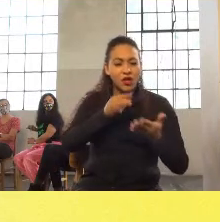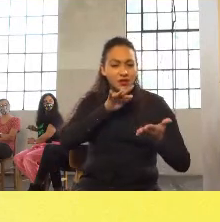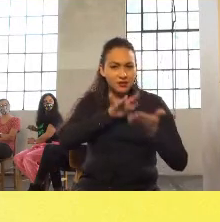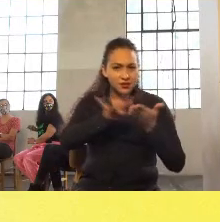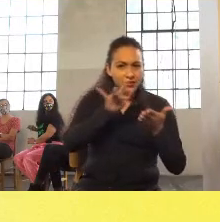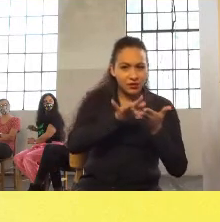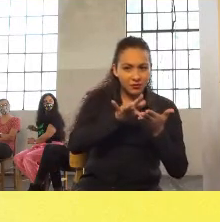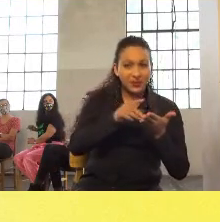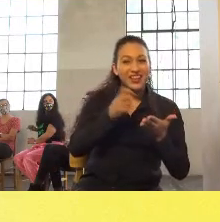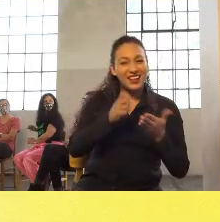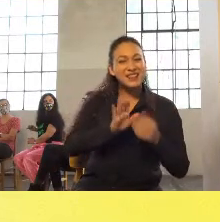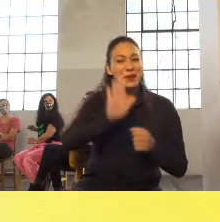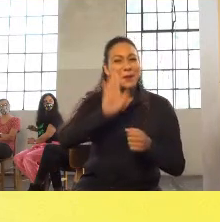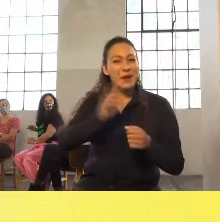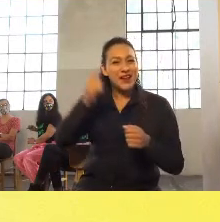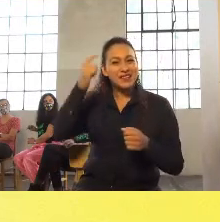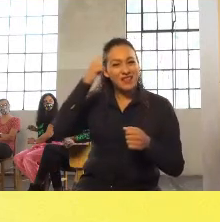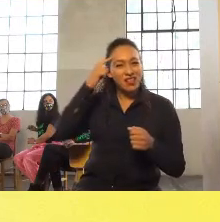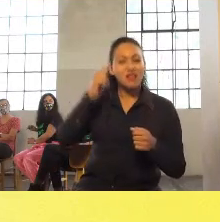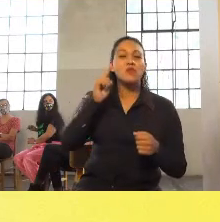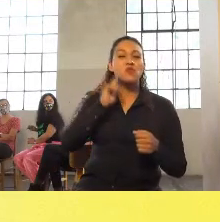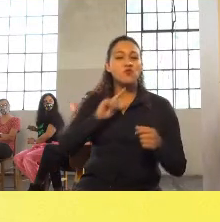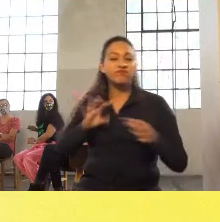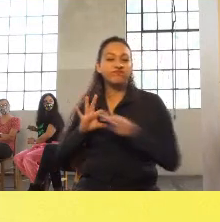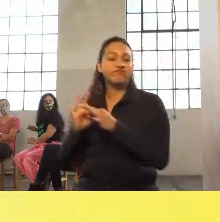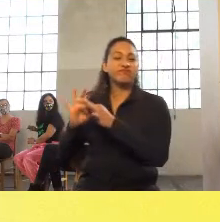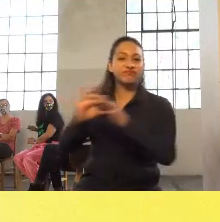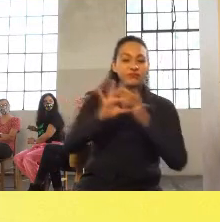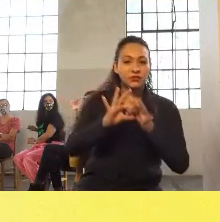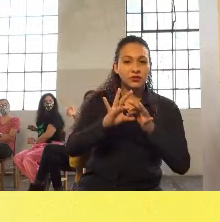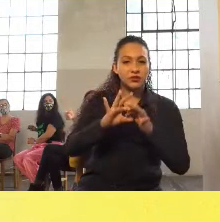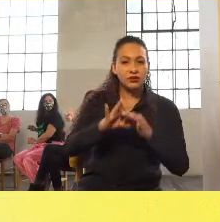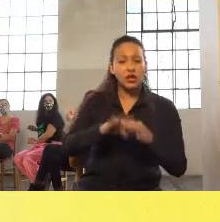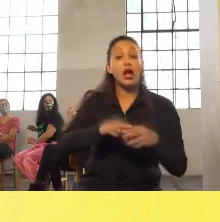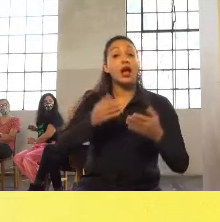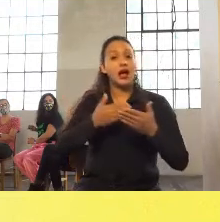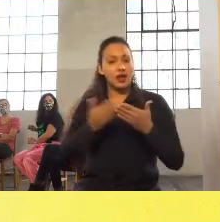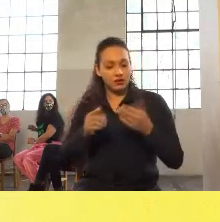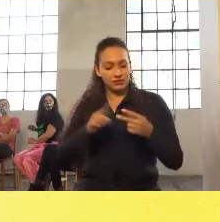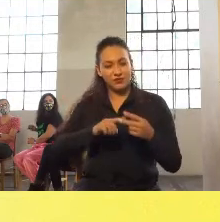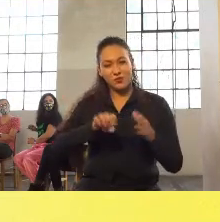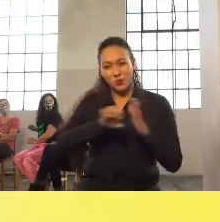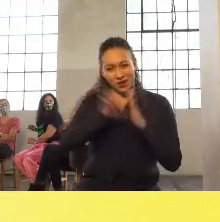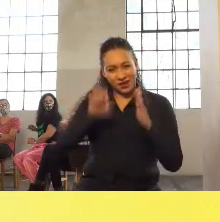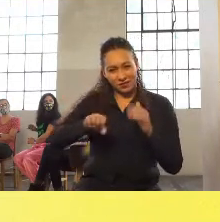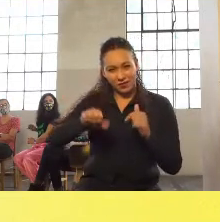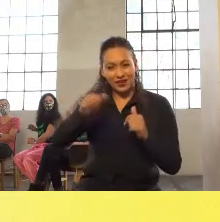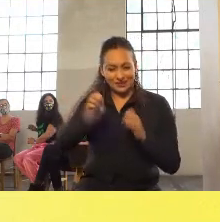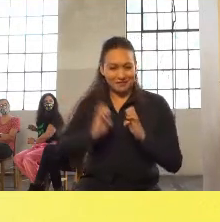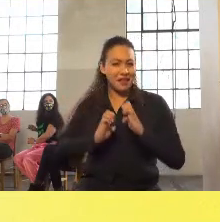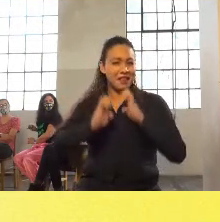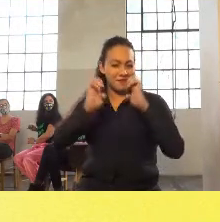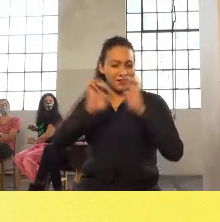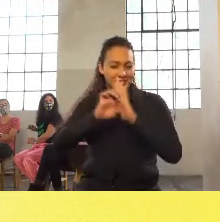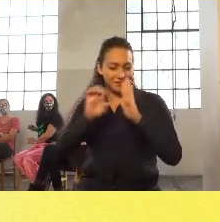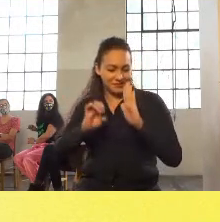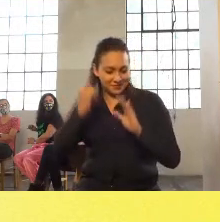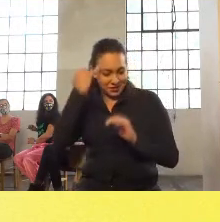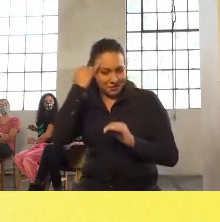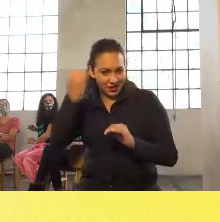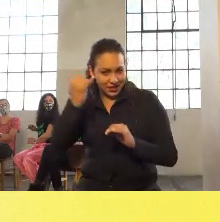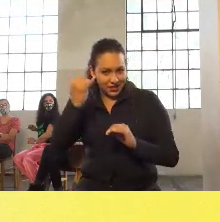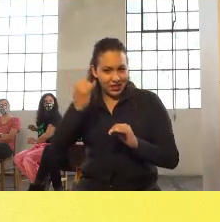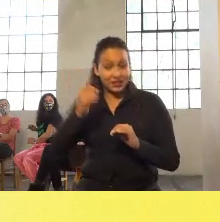porque creo que hay otra forma, que es jalar ese edificio y que jalen poquitas y que jalen con mucha